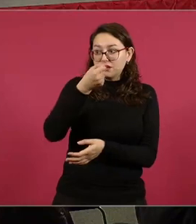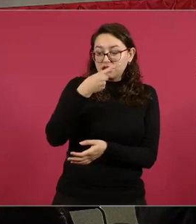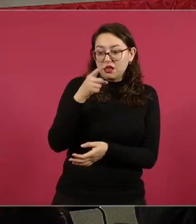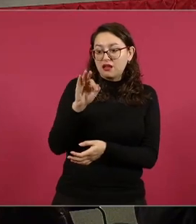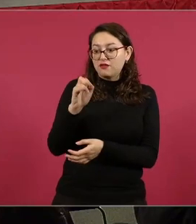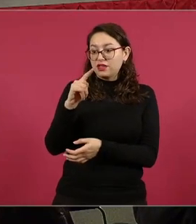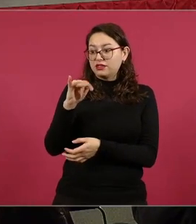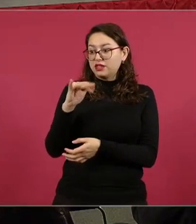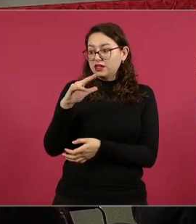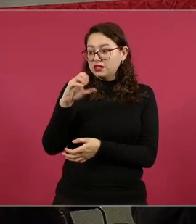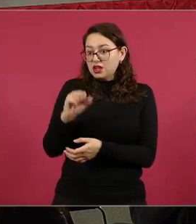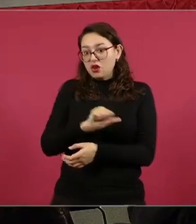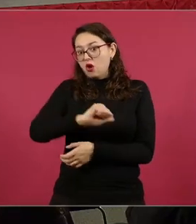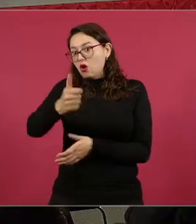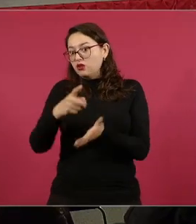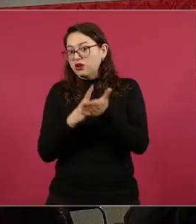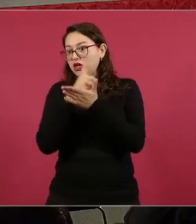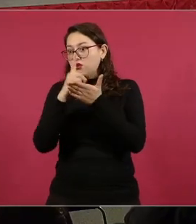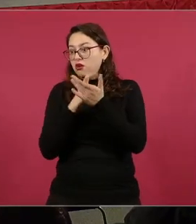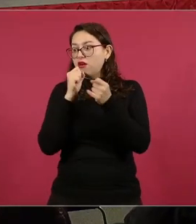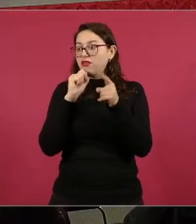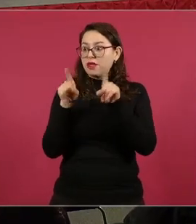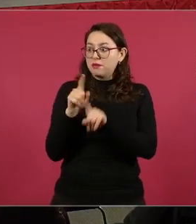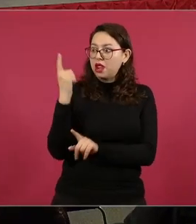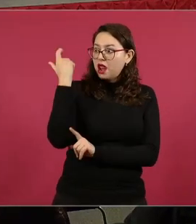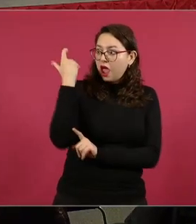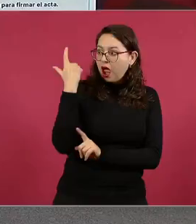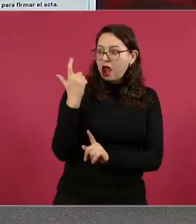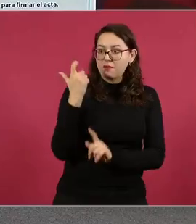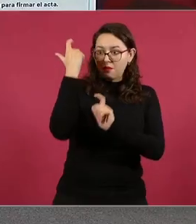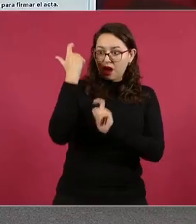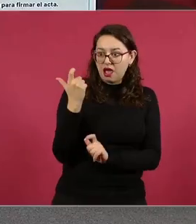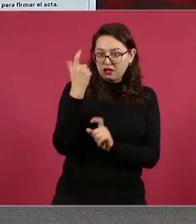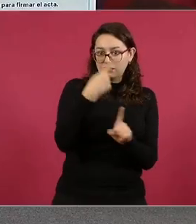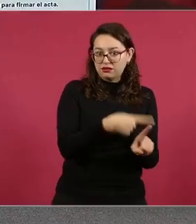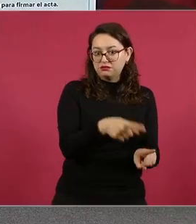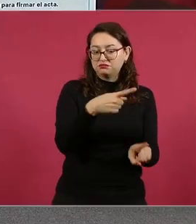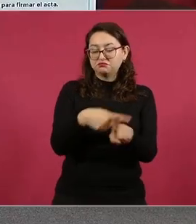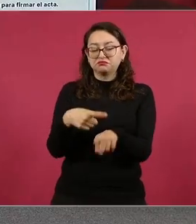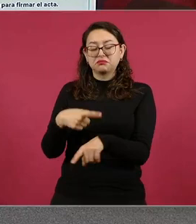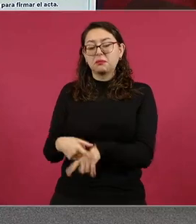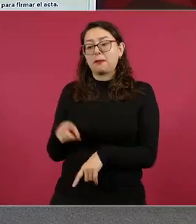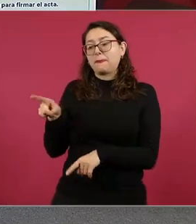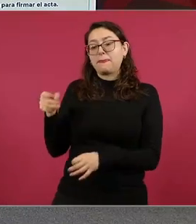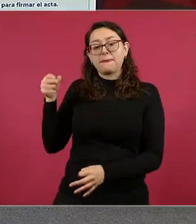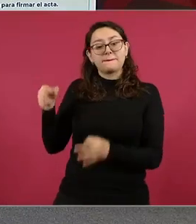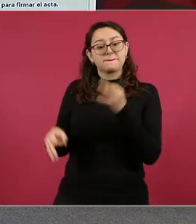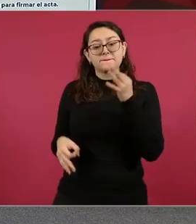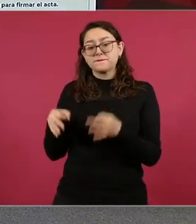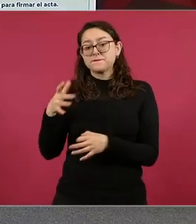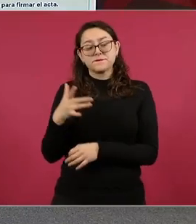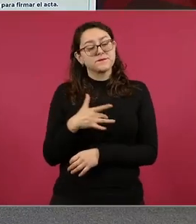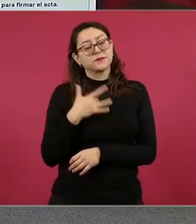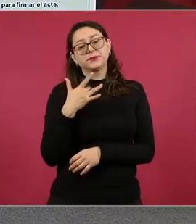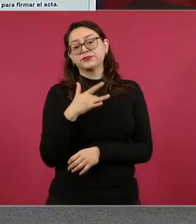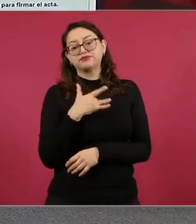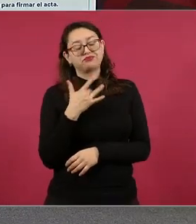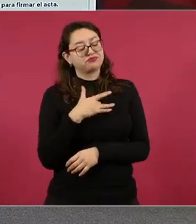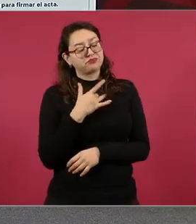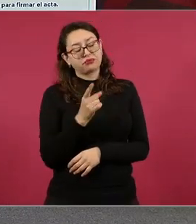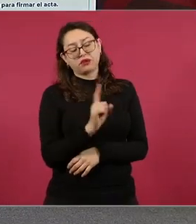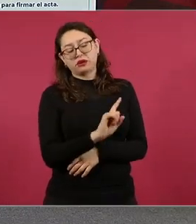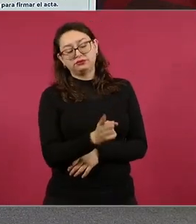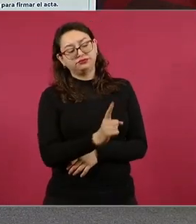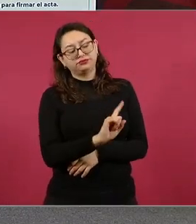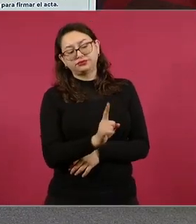armas de diversos calibres. El juez Díaz Cruz se basó en un video que, para su decisión, se basó